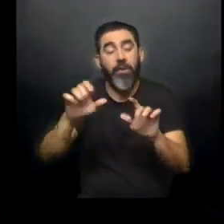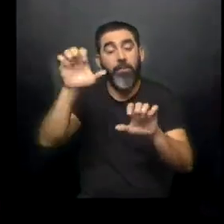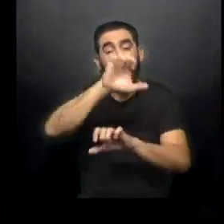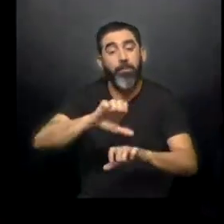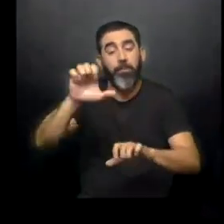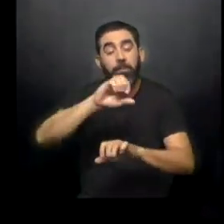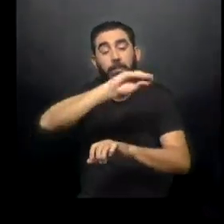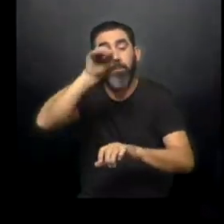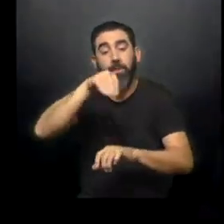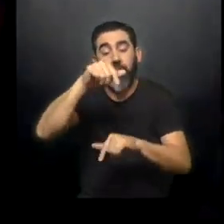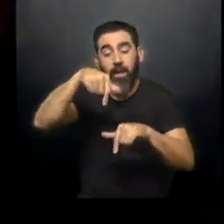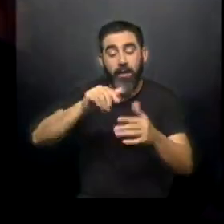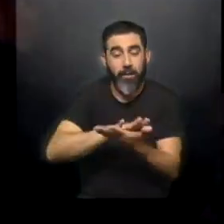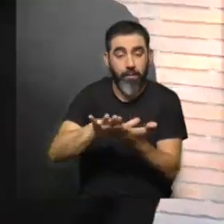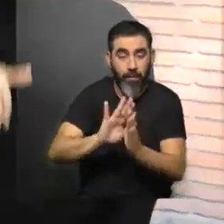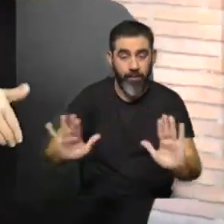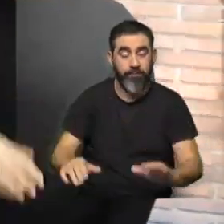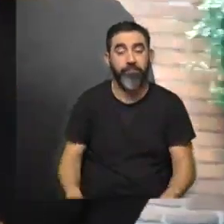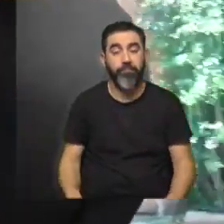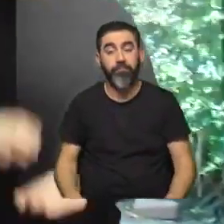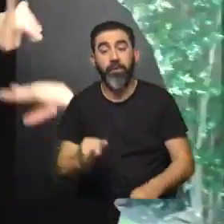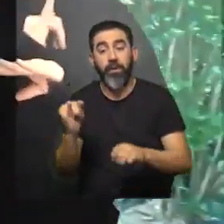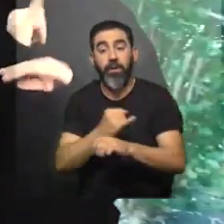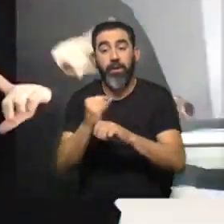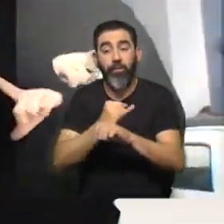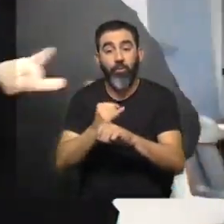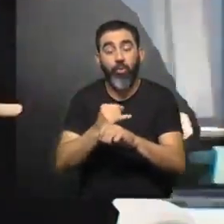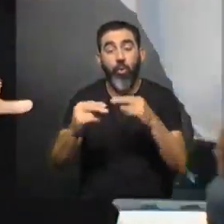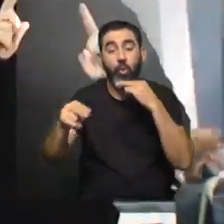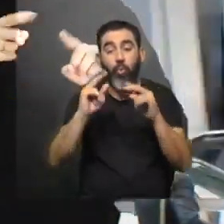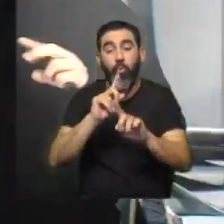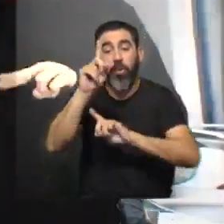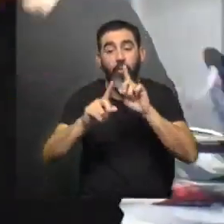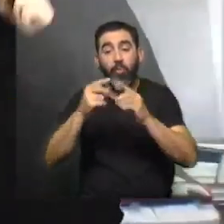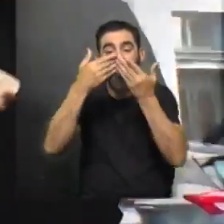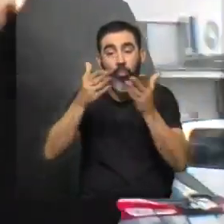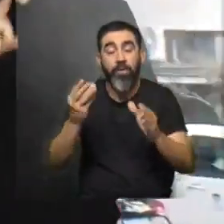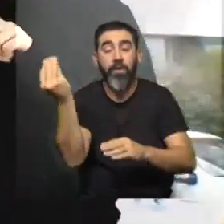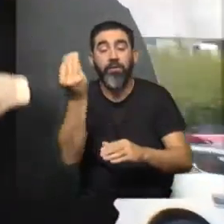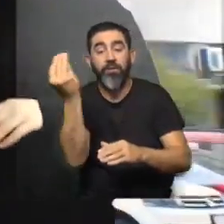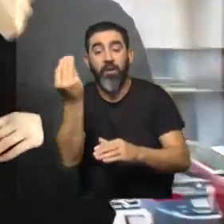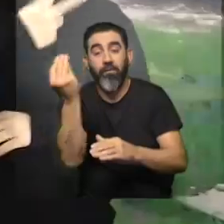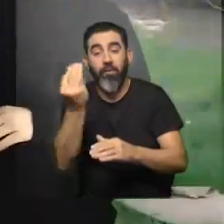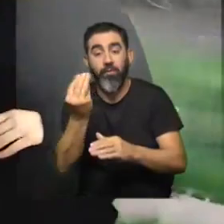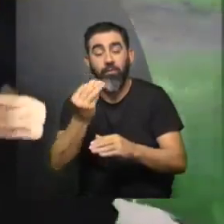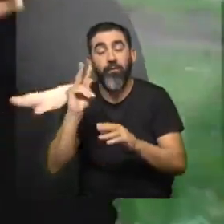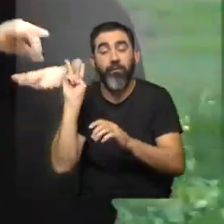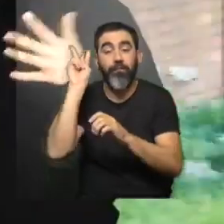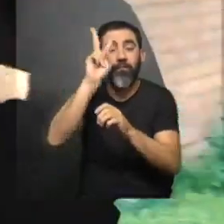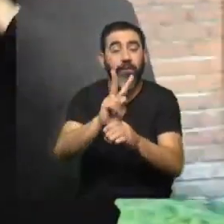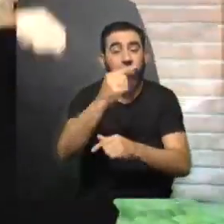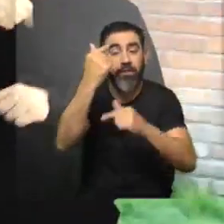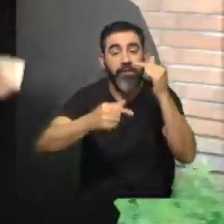de títeres Aquí No Más. El Instituto de Higiene y Comedor Universitario abrirán sus puertas el sábado con recorrido por